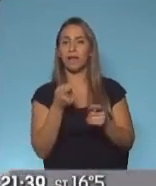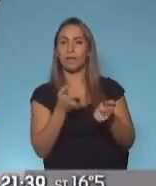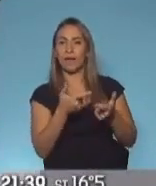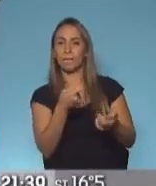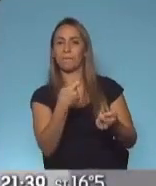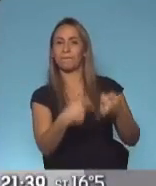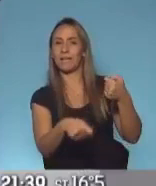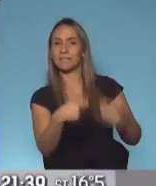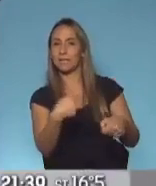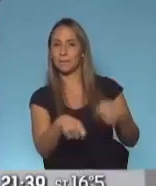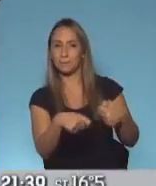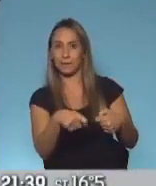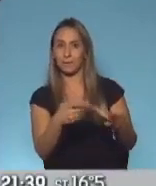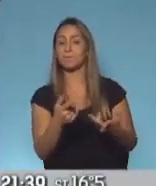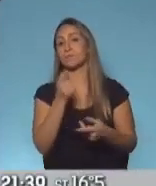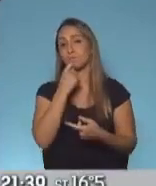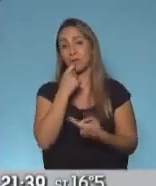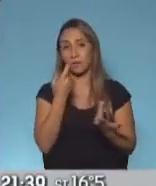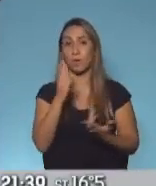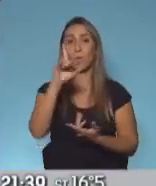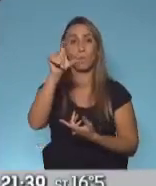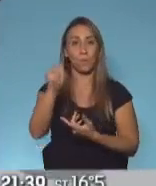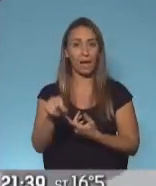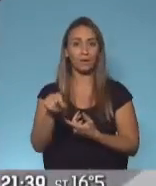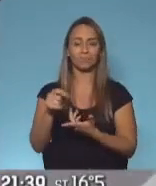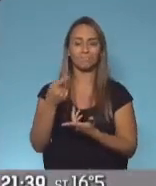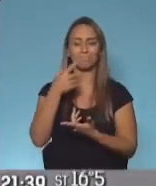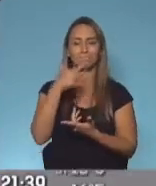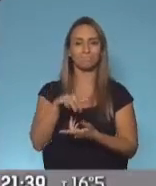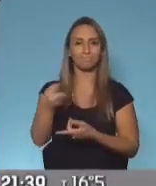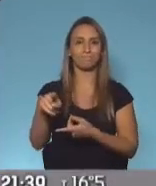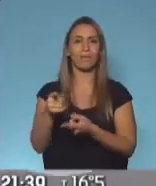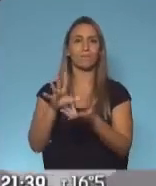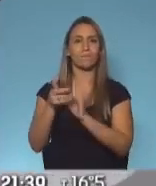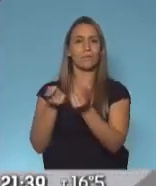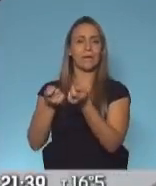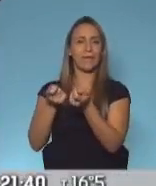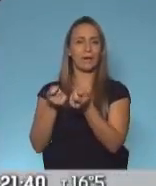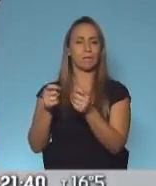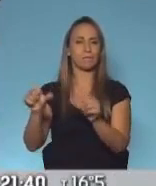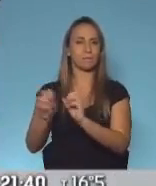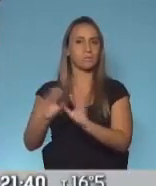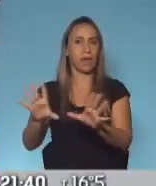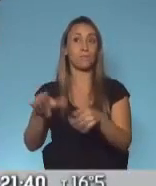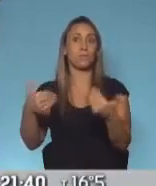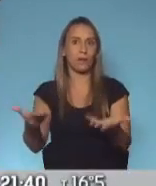flexibilizar lo que entendemos que los bancos están manejando de mala manera y entonces no termina llegando la ayuda.